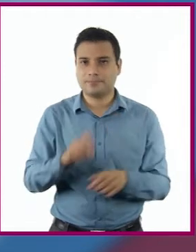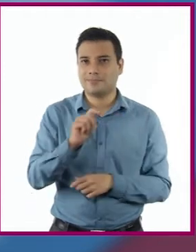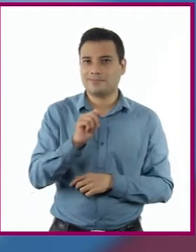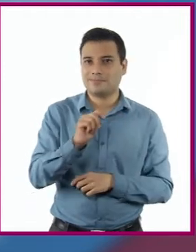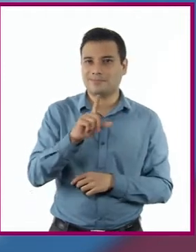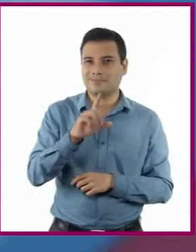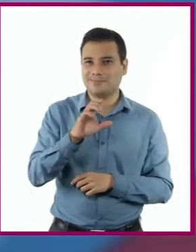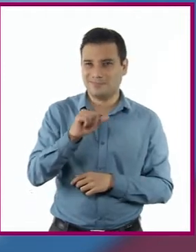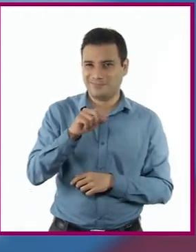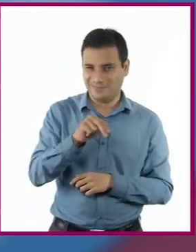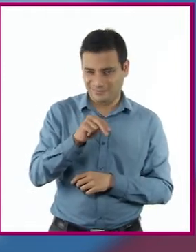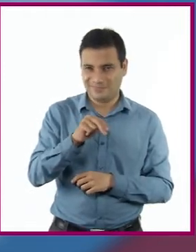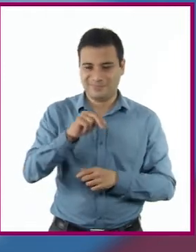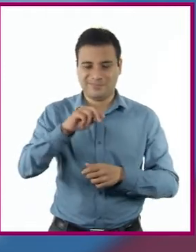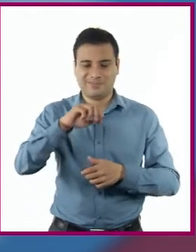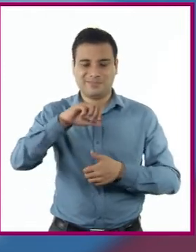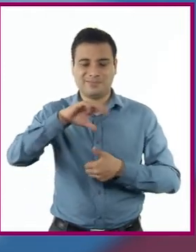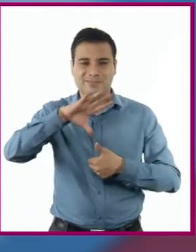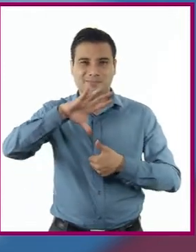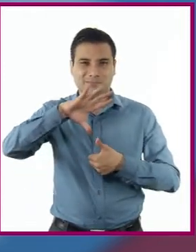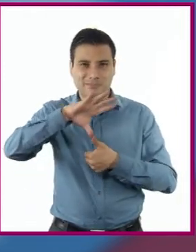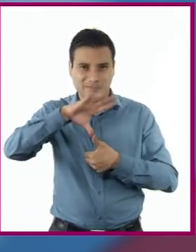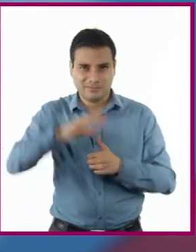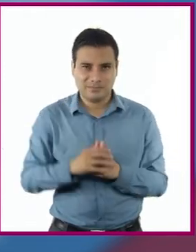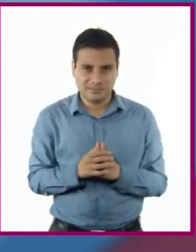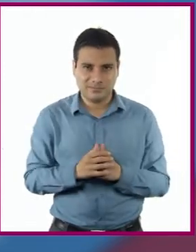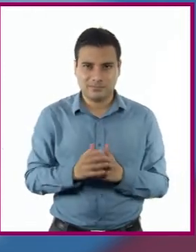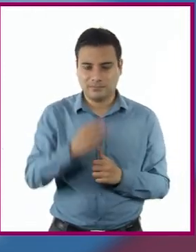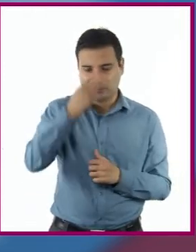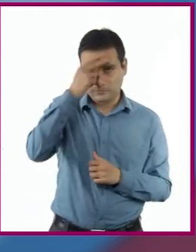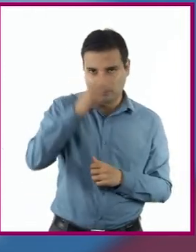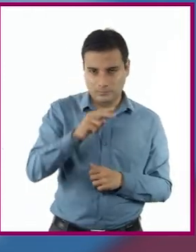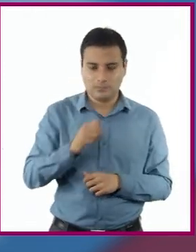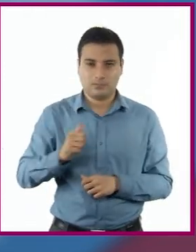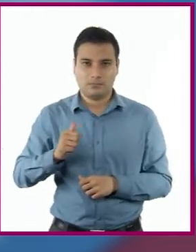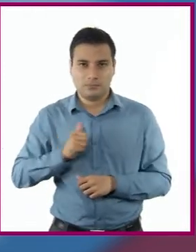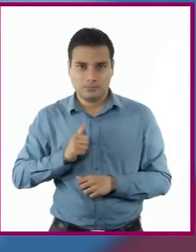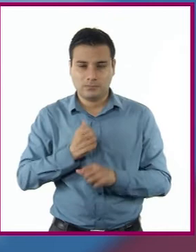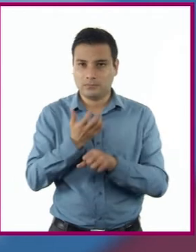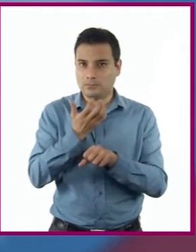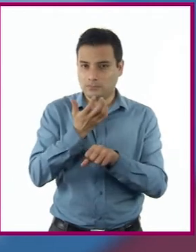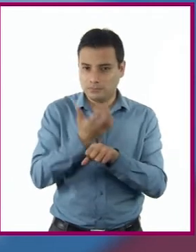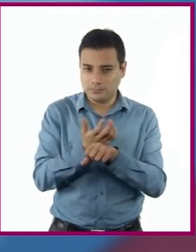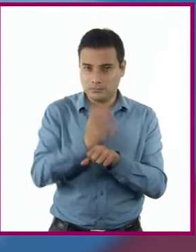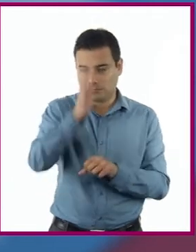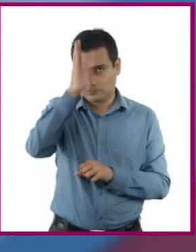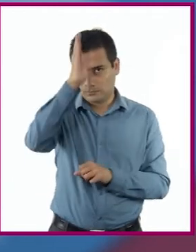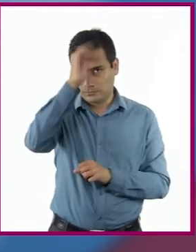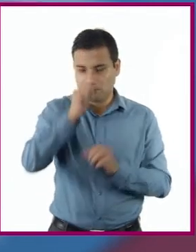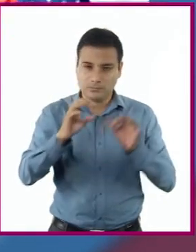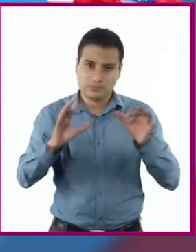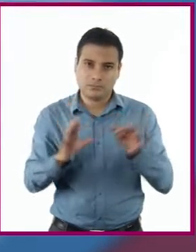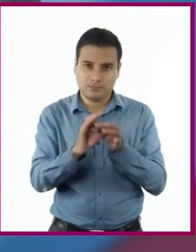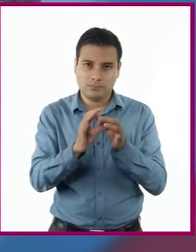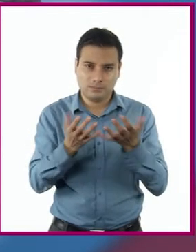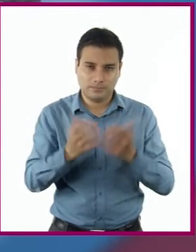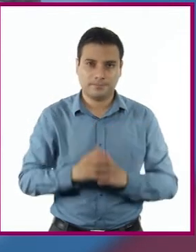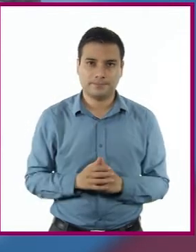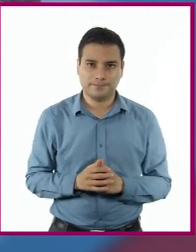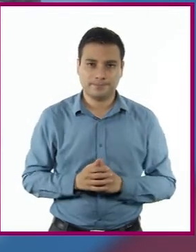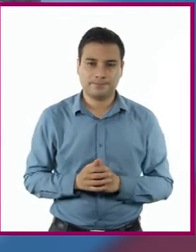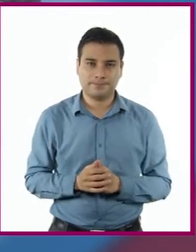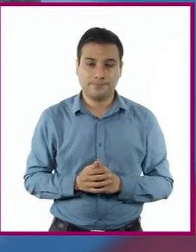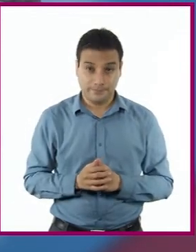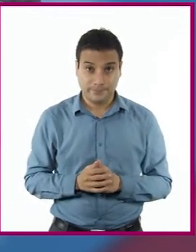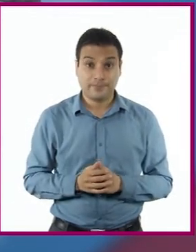Libre Comercio de América del Norte, Telecán, entre México, Canadá y Estados Unidos de América, hoy TIMEC. La